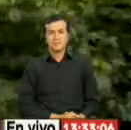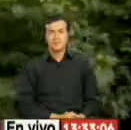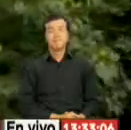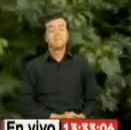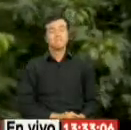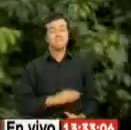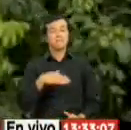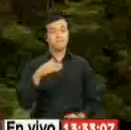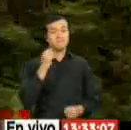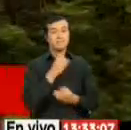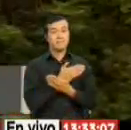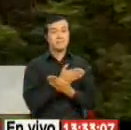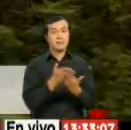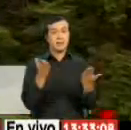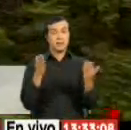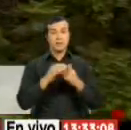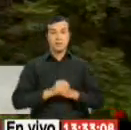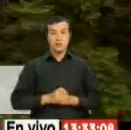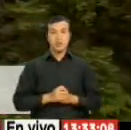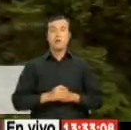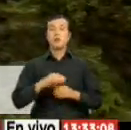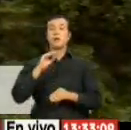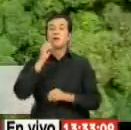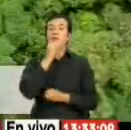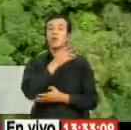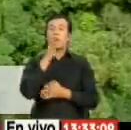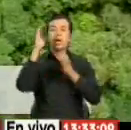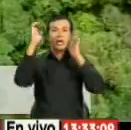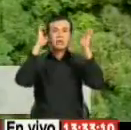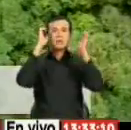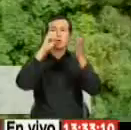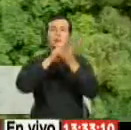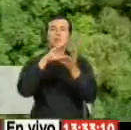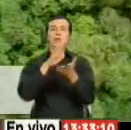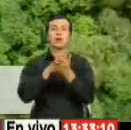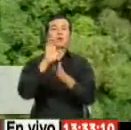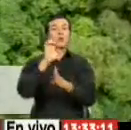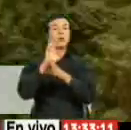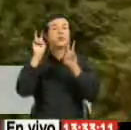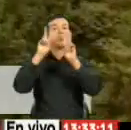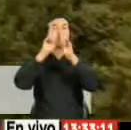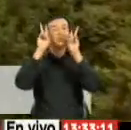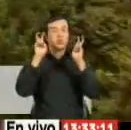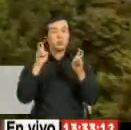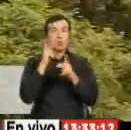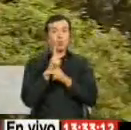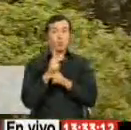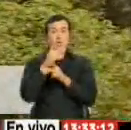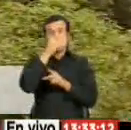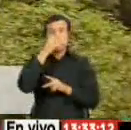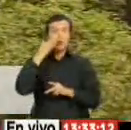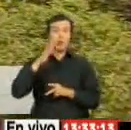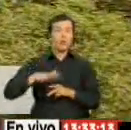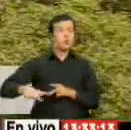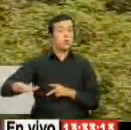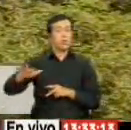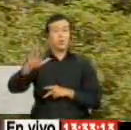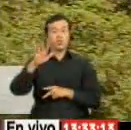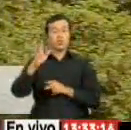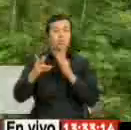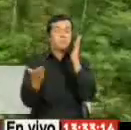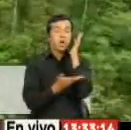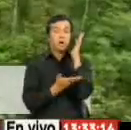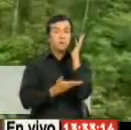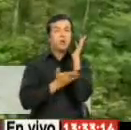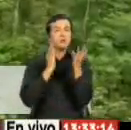más adelante en telediario le contamos la estrategia implementada por ecuador para conservar la amazonía y evitar la deforestación